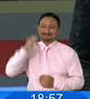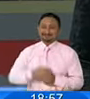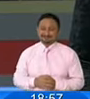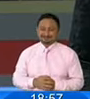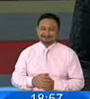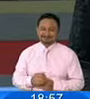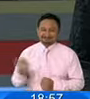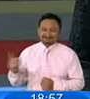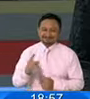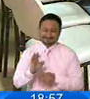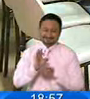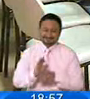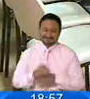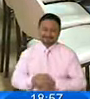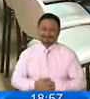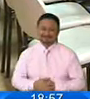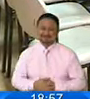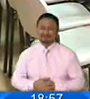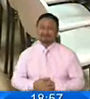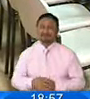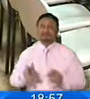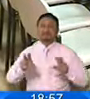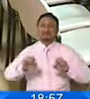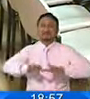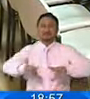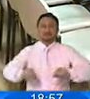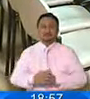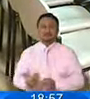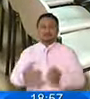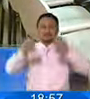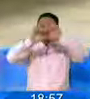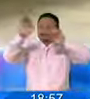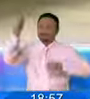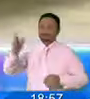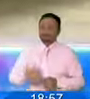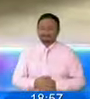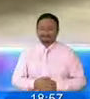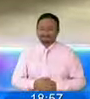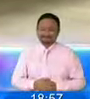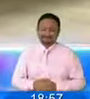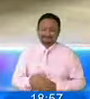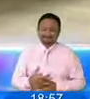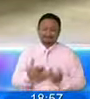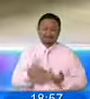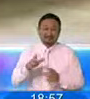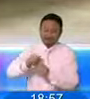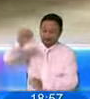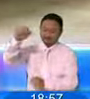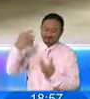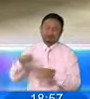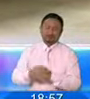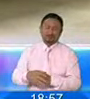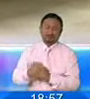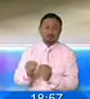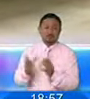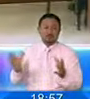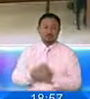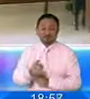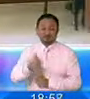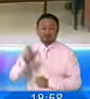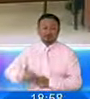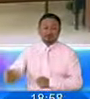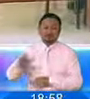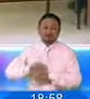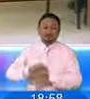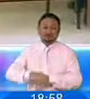Galo Chiriboga. Los hechos de corrupción vinculados a la brasilera Odebrecht siguen saliendo a la luz pública y los supuestos responsables